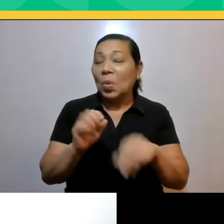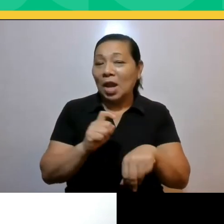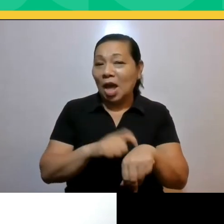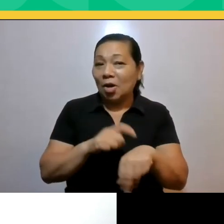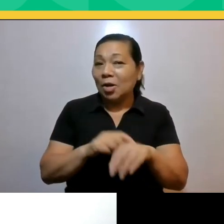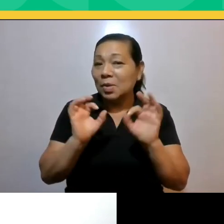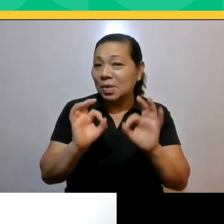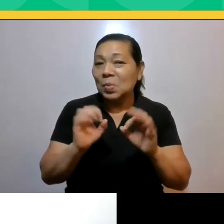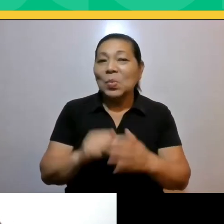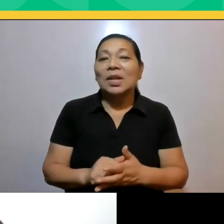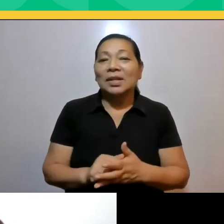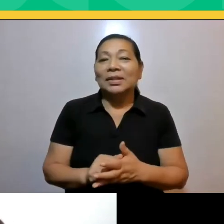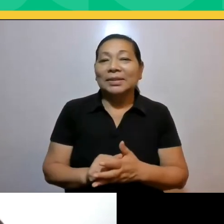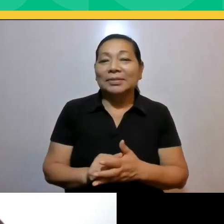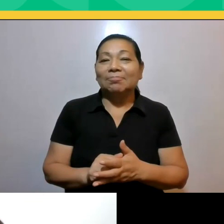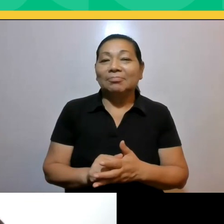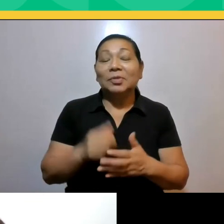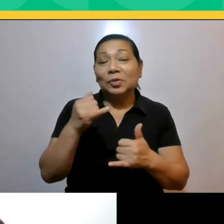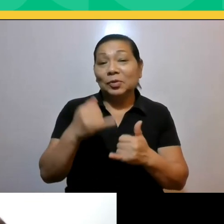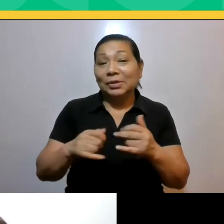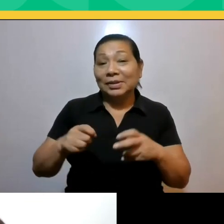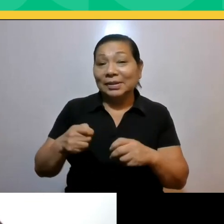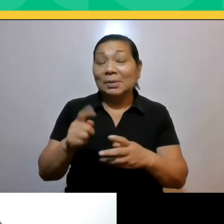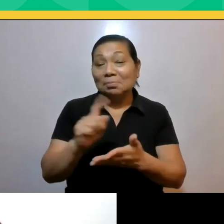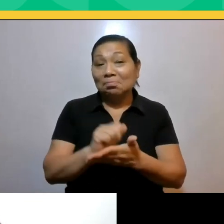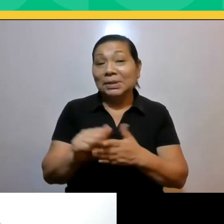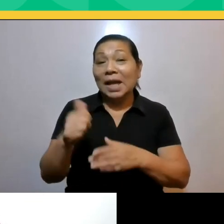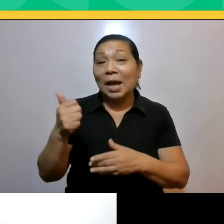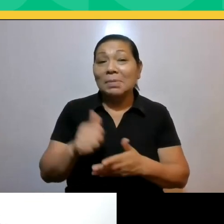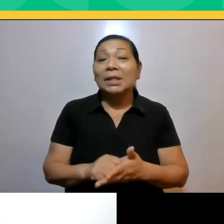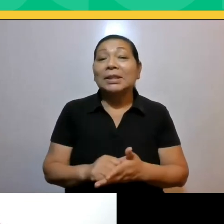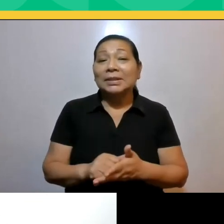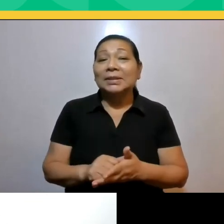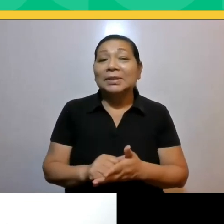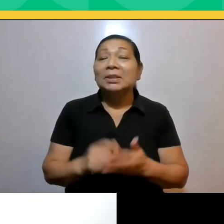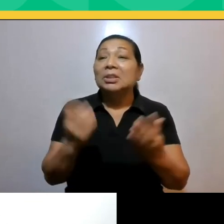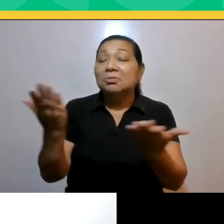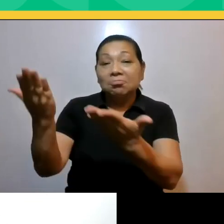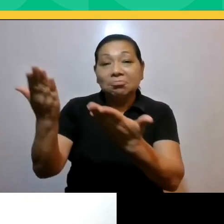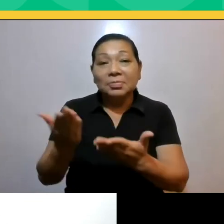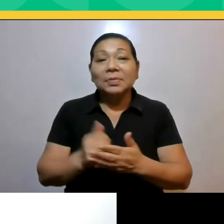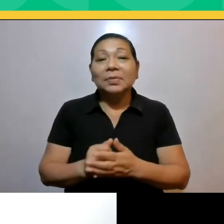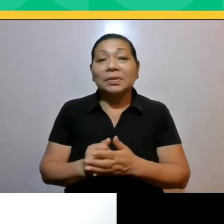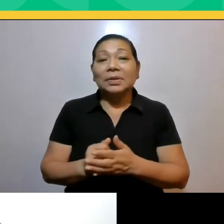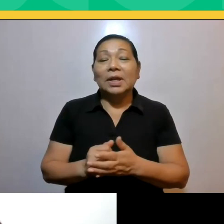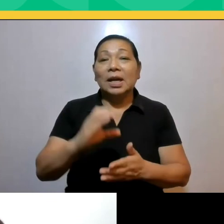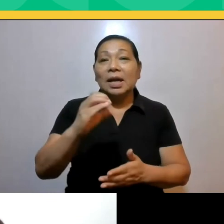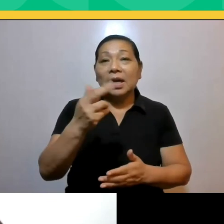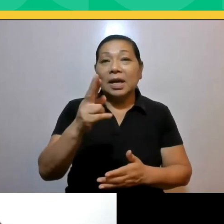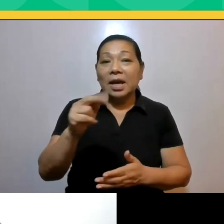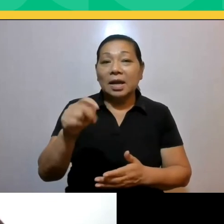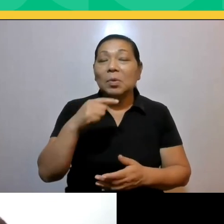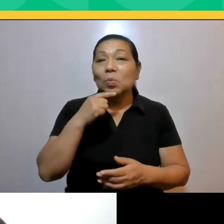noche, el último taller del mes de abril, donde vamos a tener de invitada a Octavia del Carpio, que es una